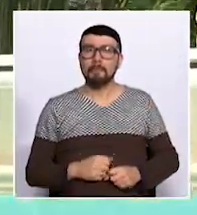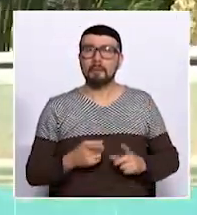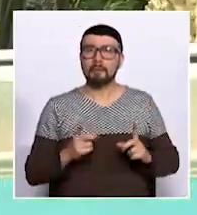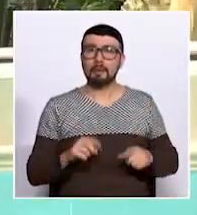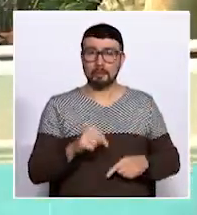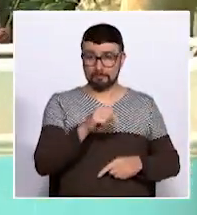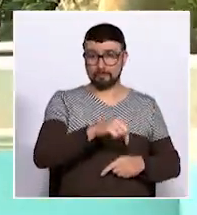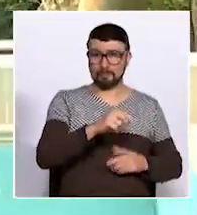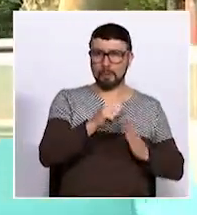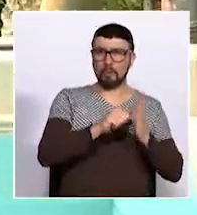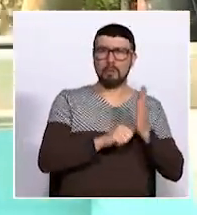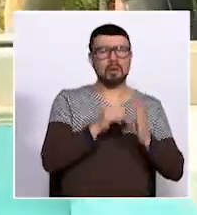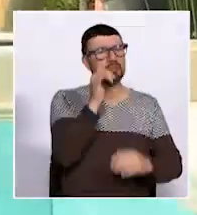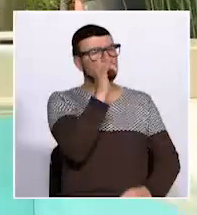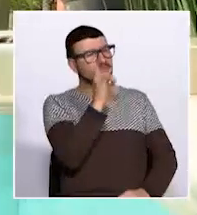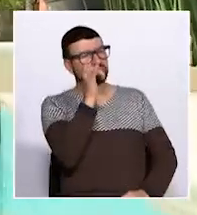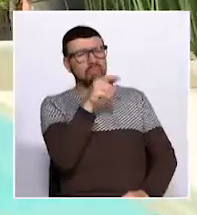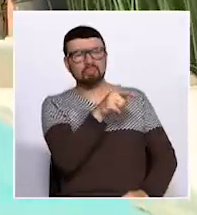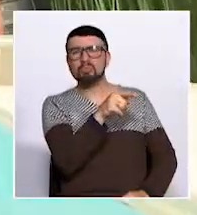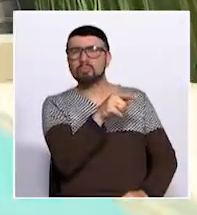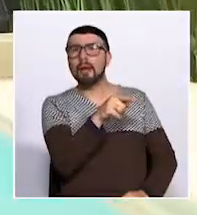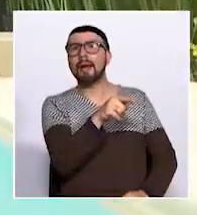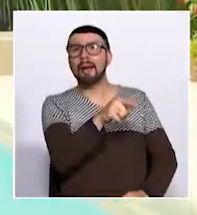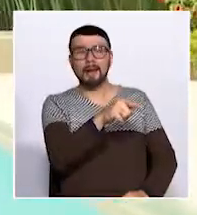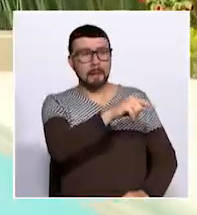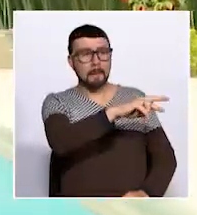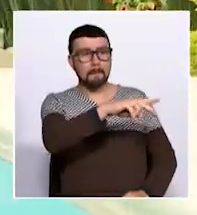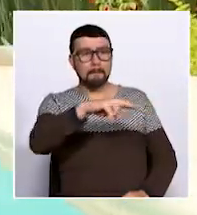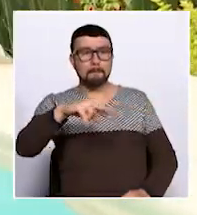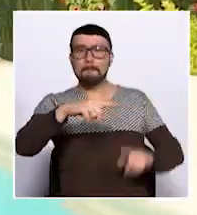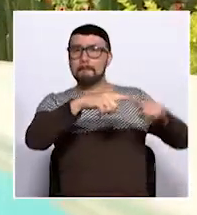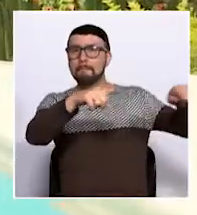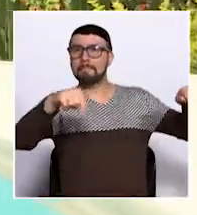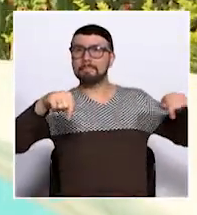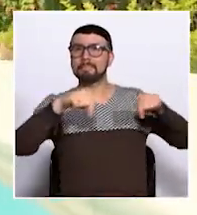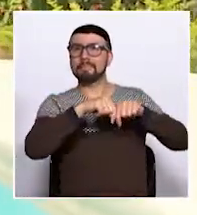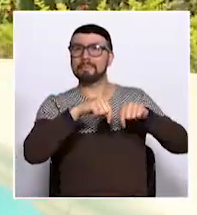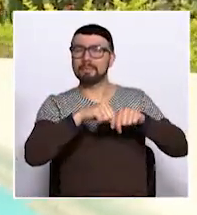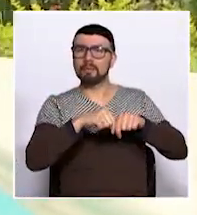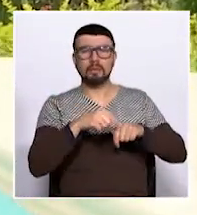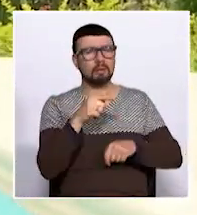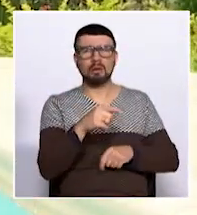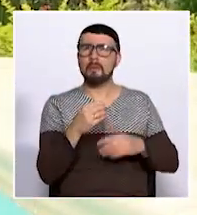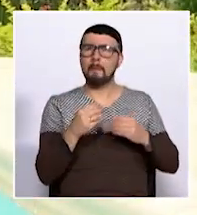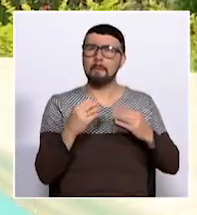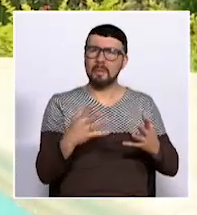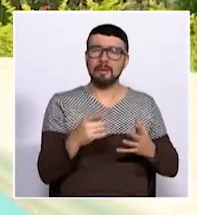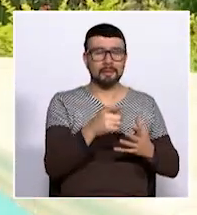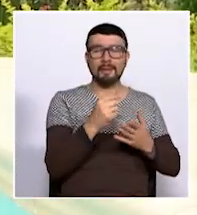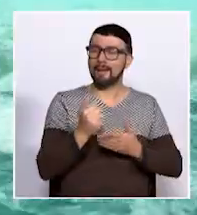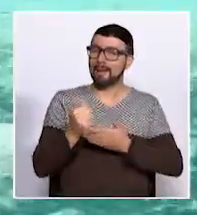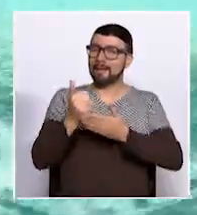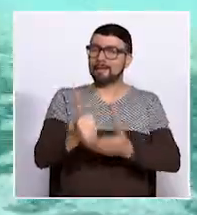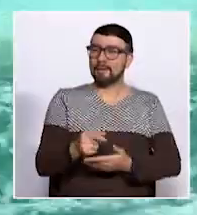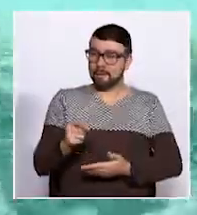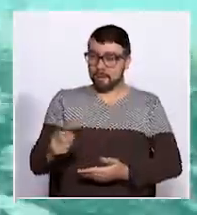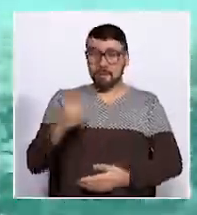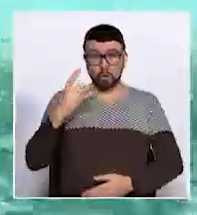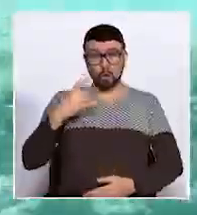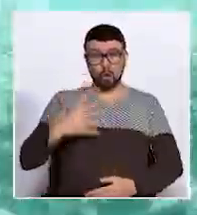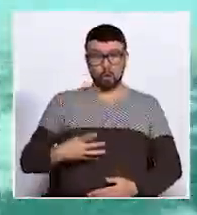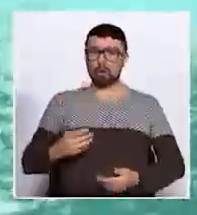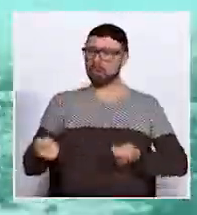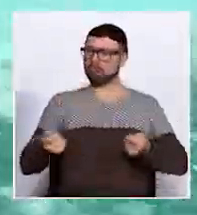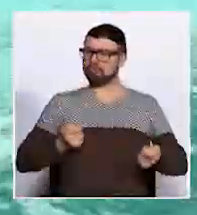programa la hicimos en la parte de las piscinas, porque es lo que hace parte de lo que nosotros llamamos el kit o del manejo del dolor, que lo